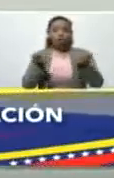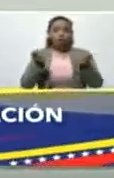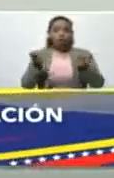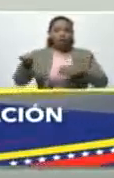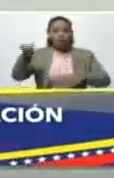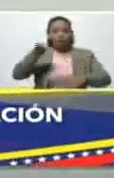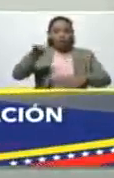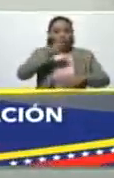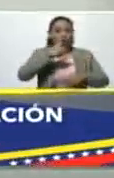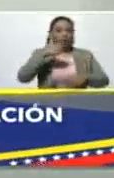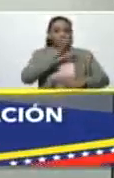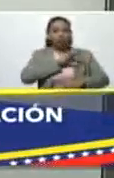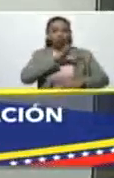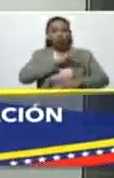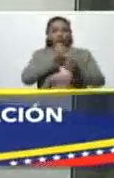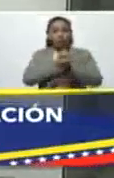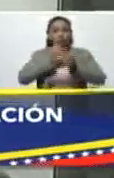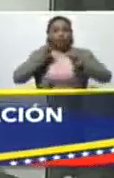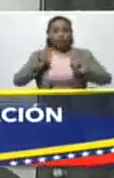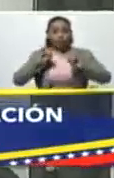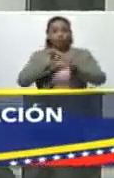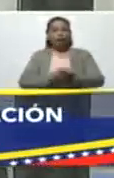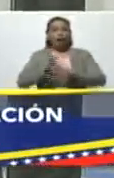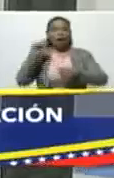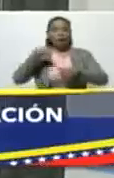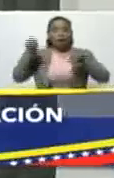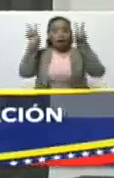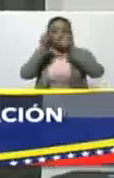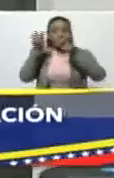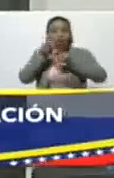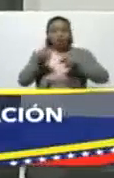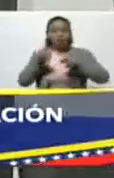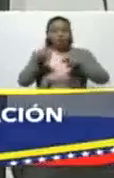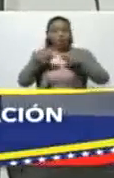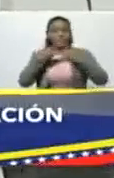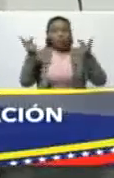buscando esta soberanía y esta independencia en la investigación y en la innovación.